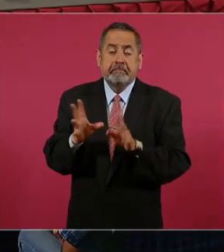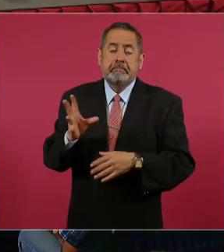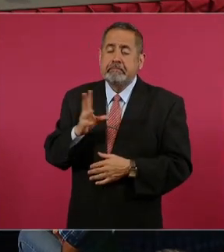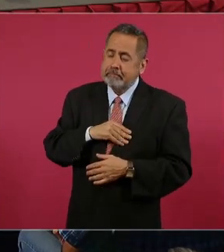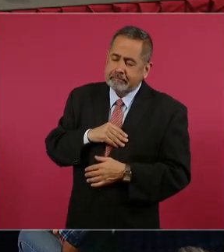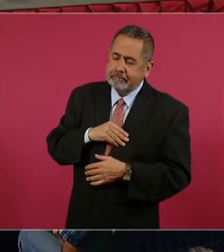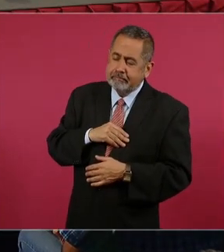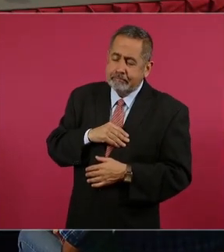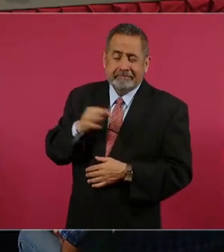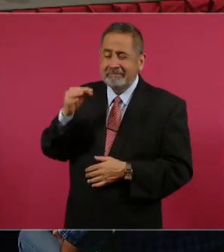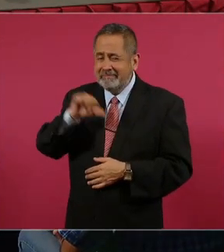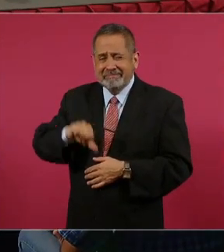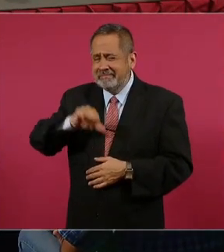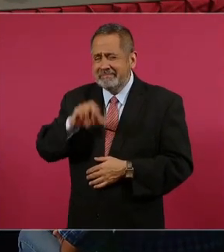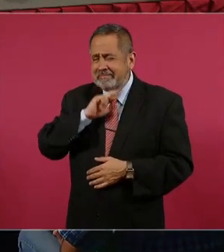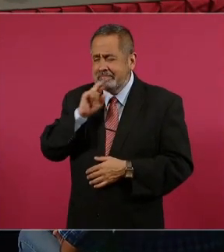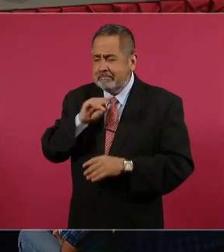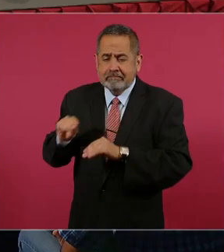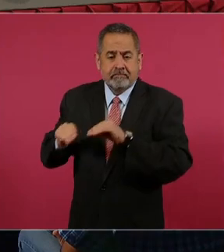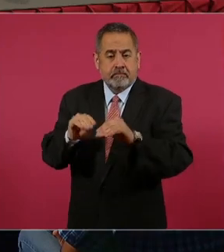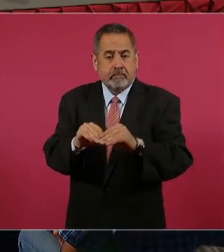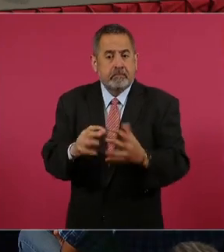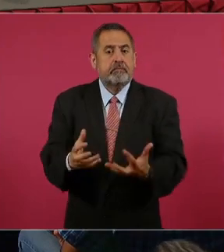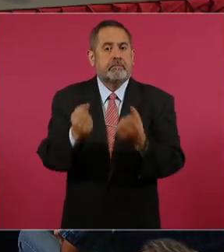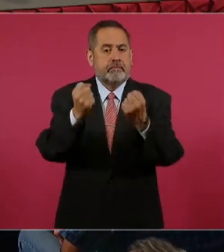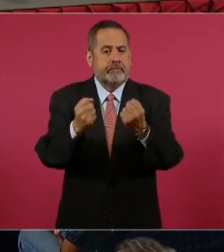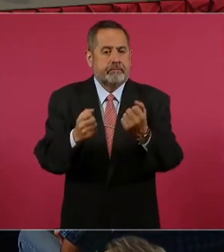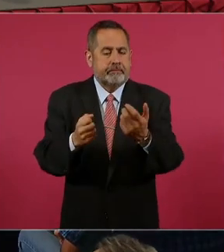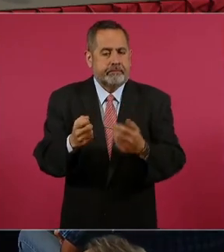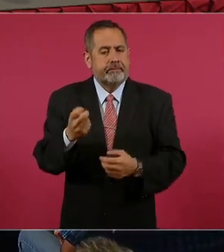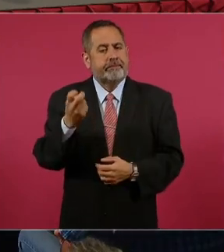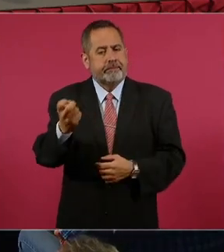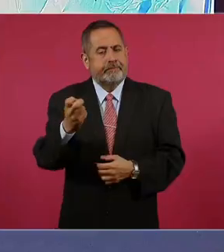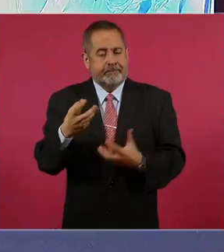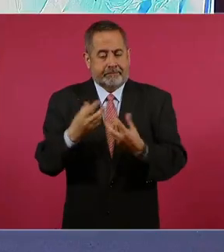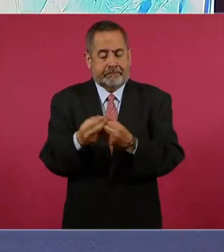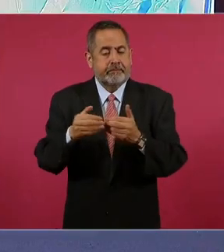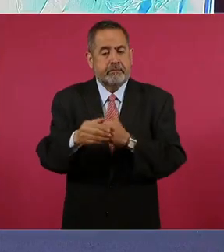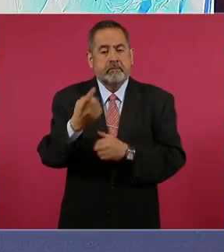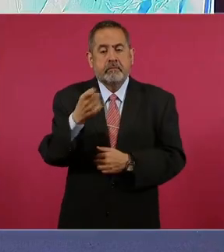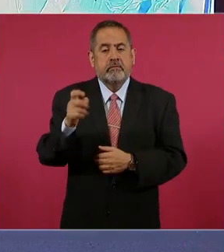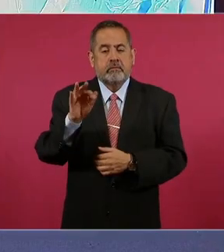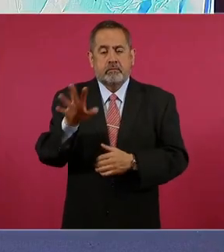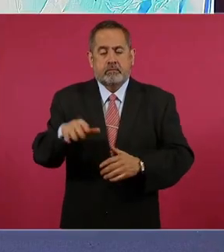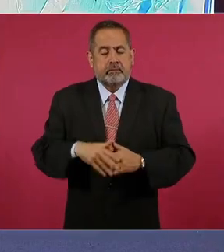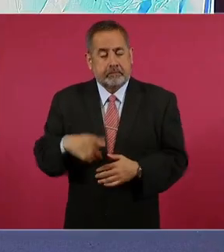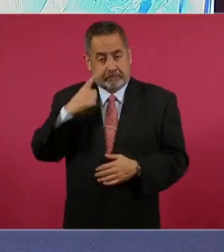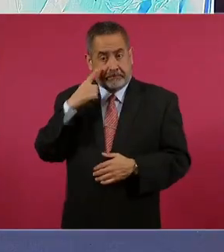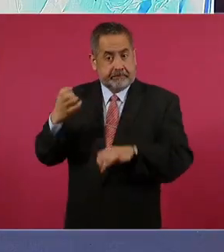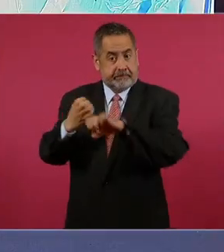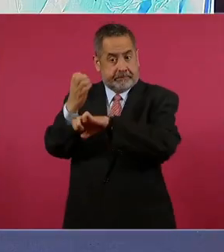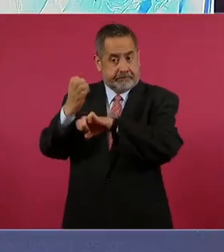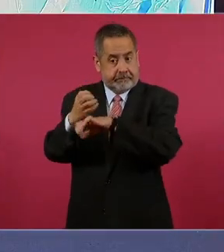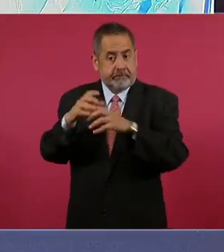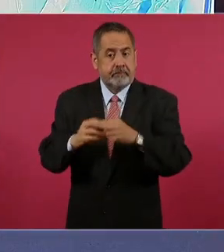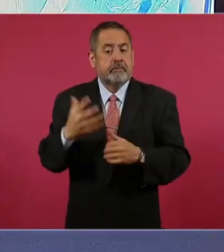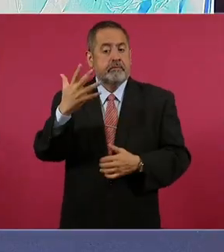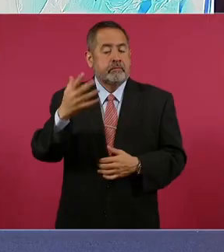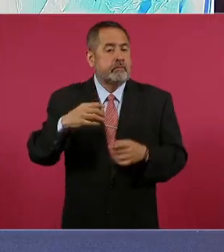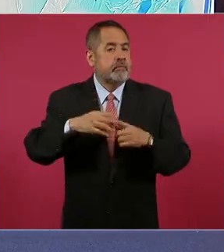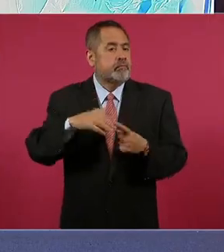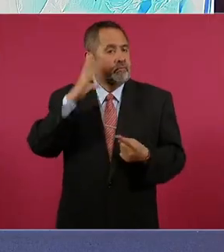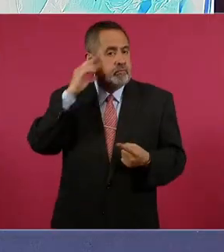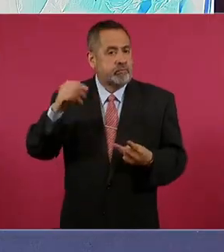144 y esta es la distribución que se tenía en los estados. Los cinco estados, Colima,